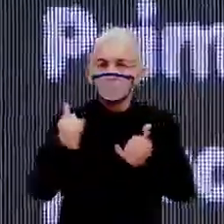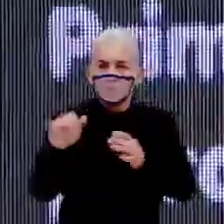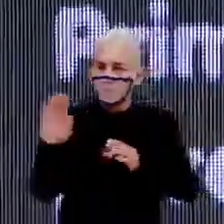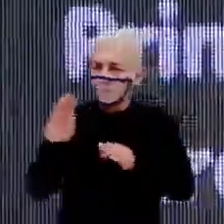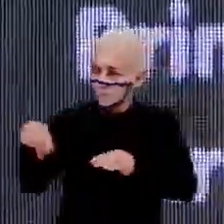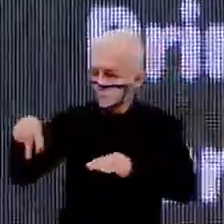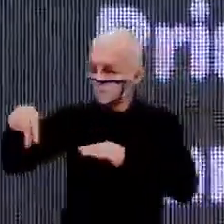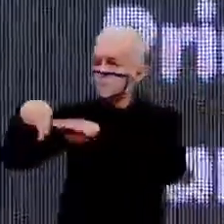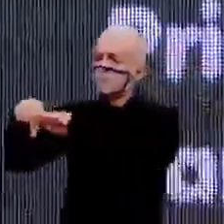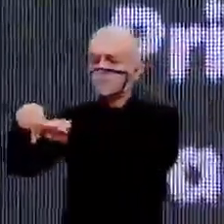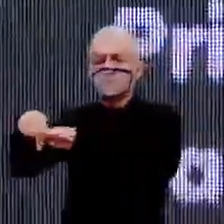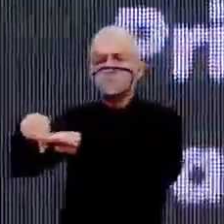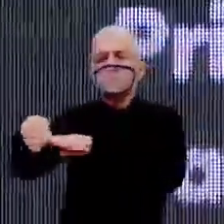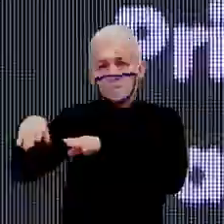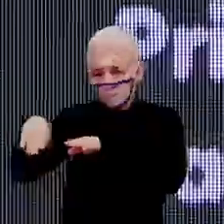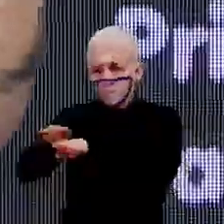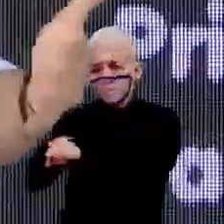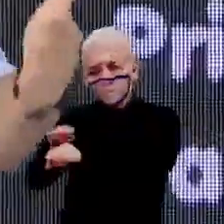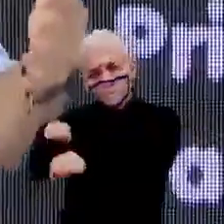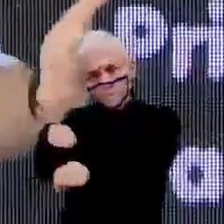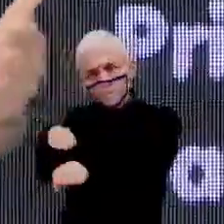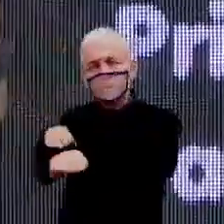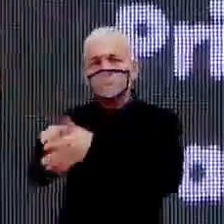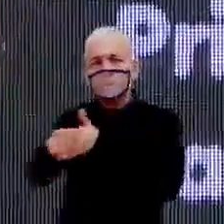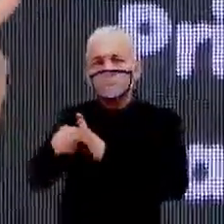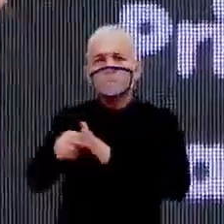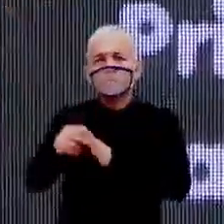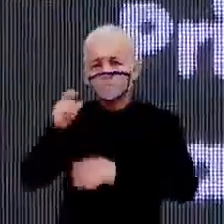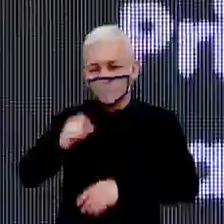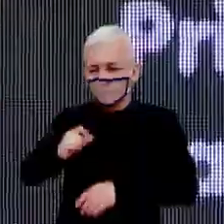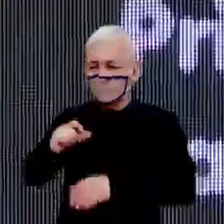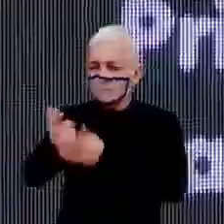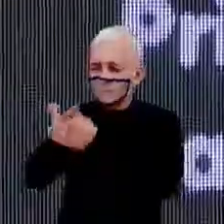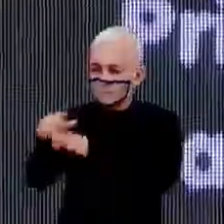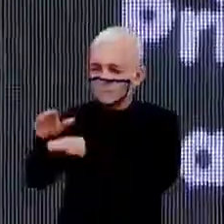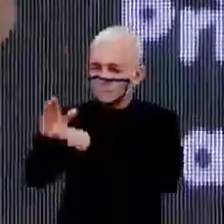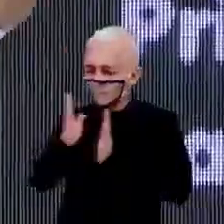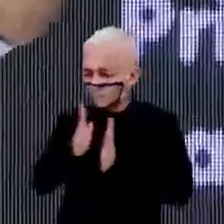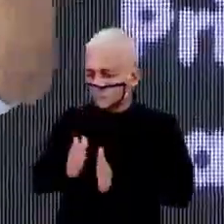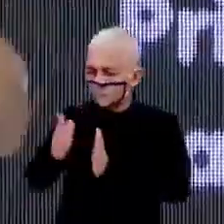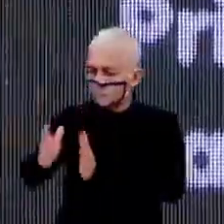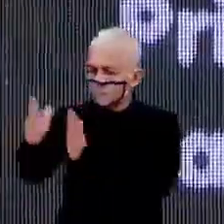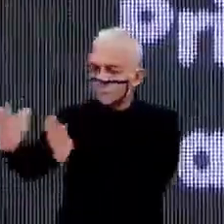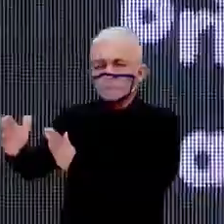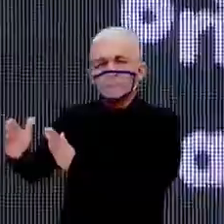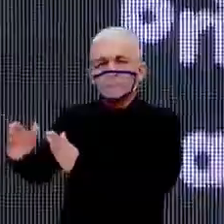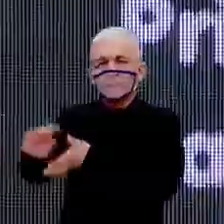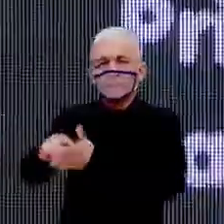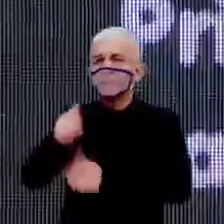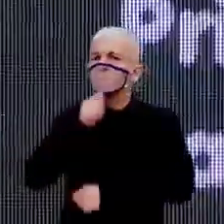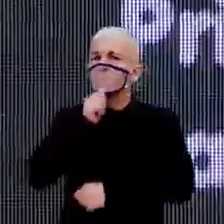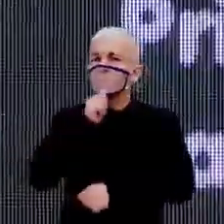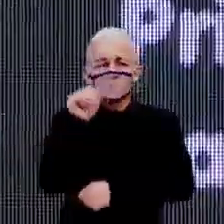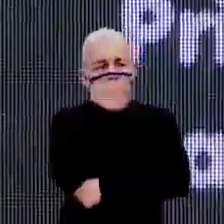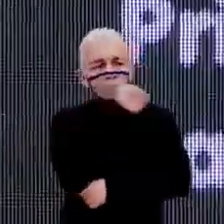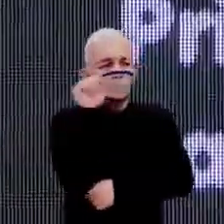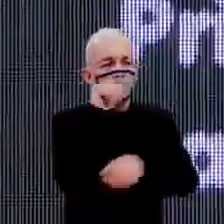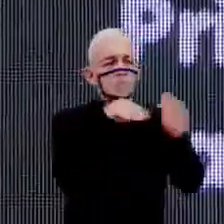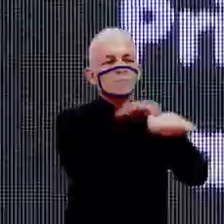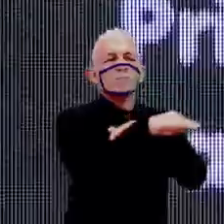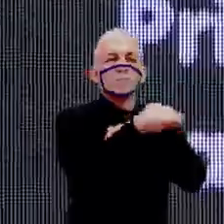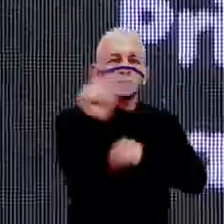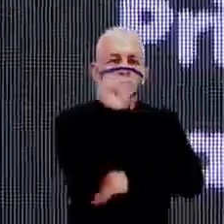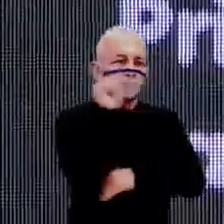paralelos en vez de espina de pescado, recuperando el espacio para el peatón y promoviendo los parqueaderos privados. Y al mismo